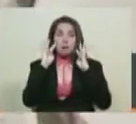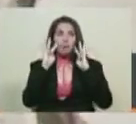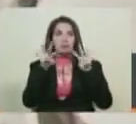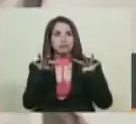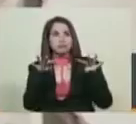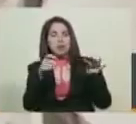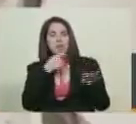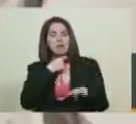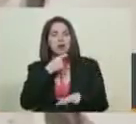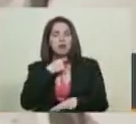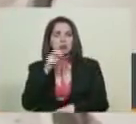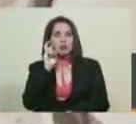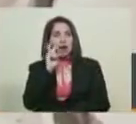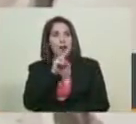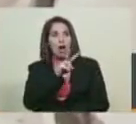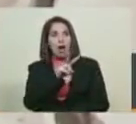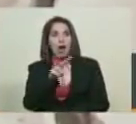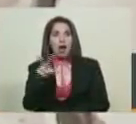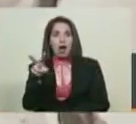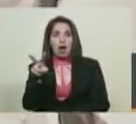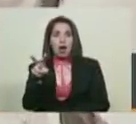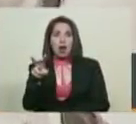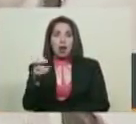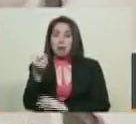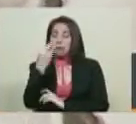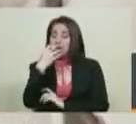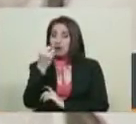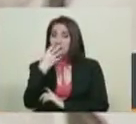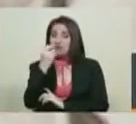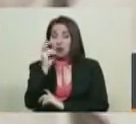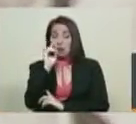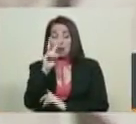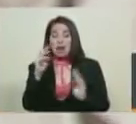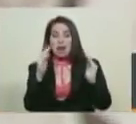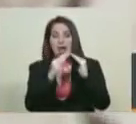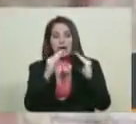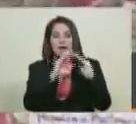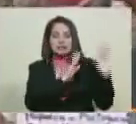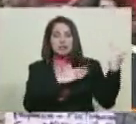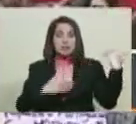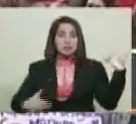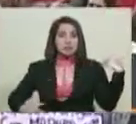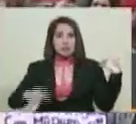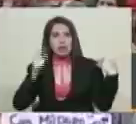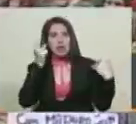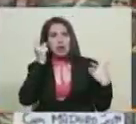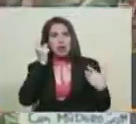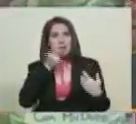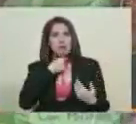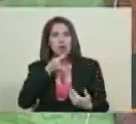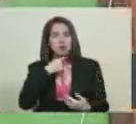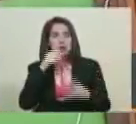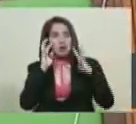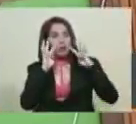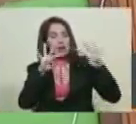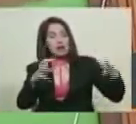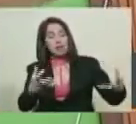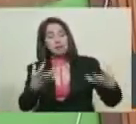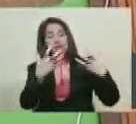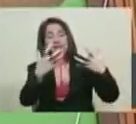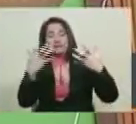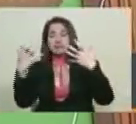este Palacio de Miraflores, esta casa presidencial, me gusta mucho verla llena de pueblo, así, en